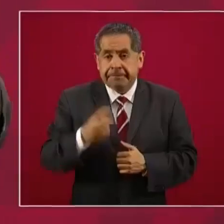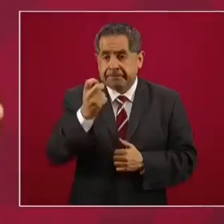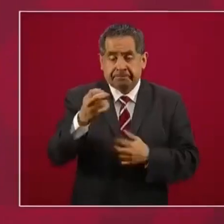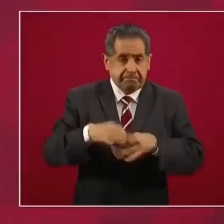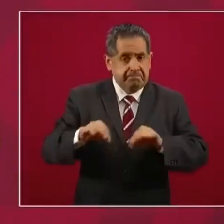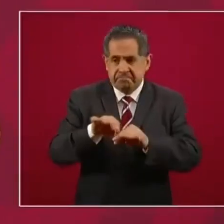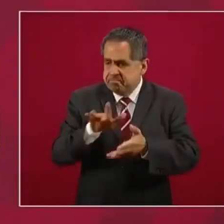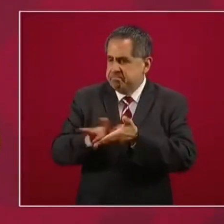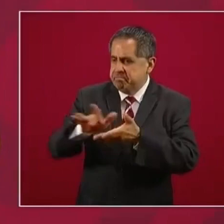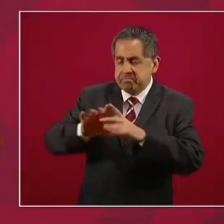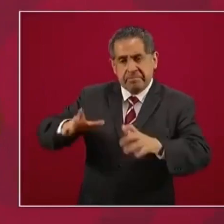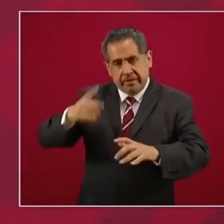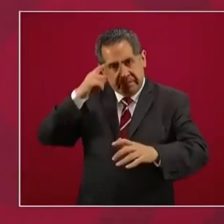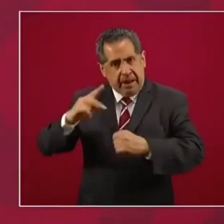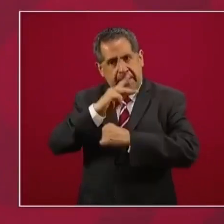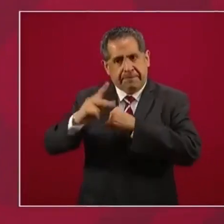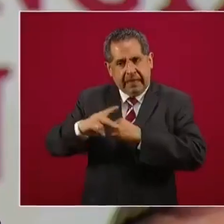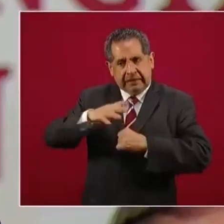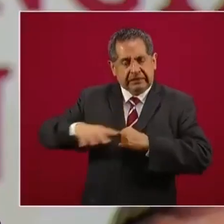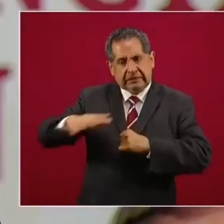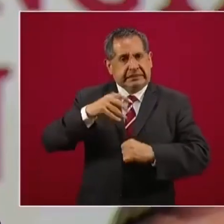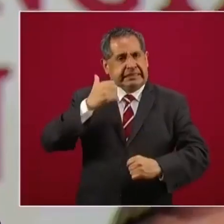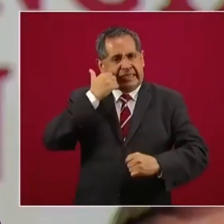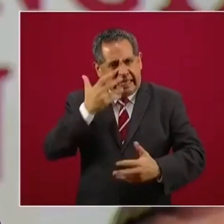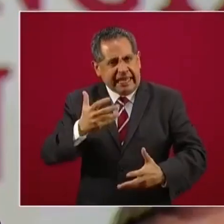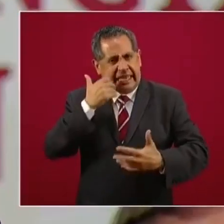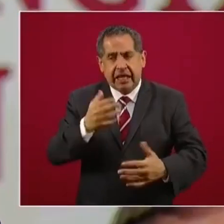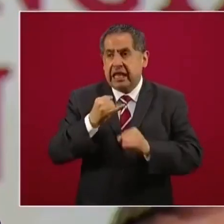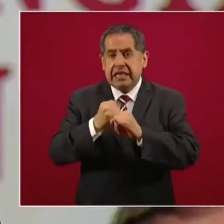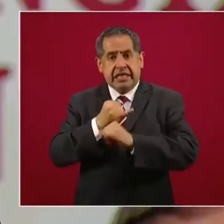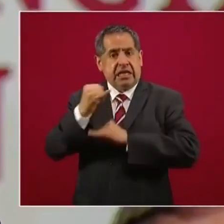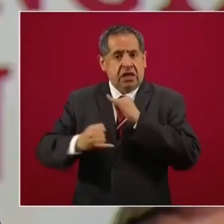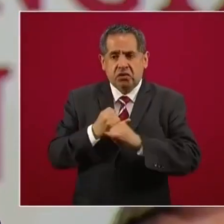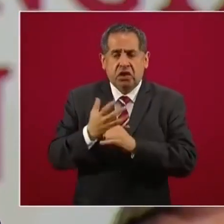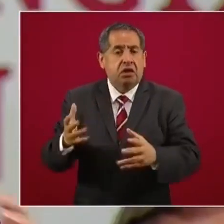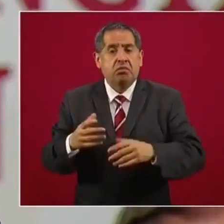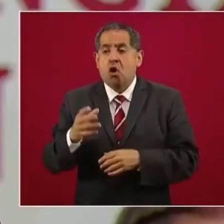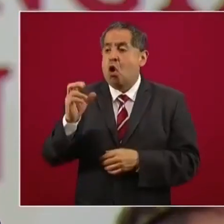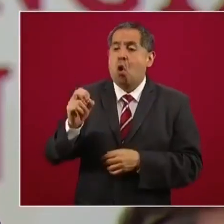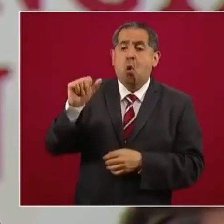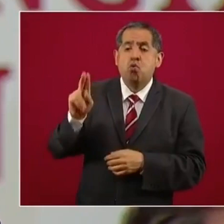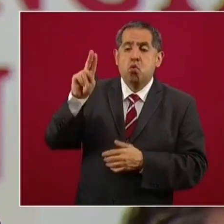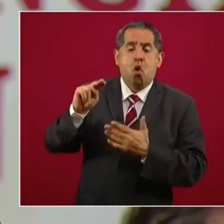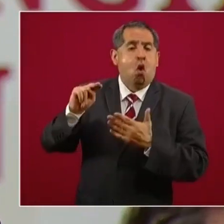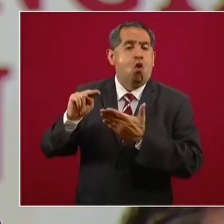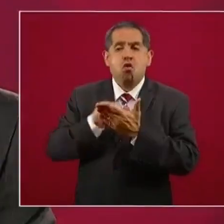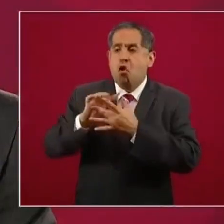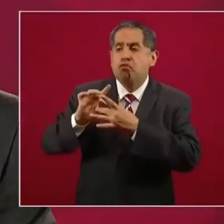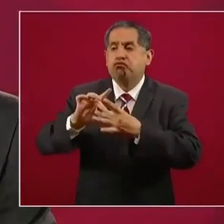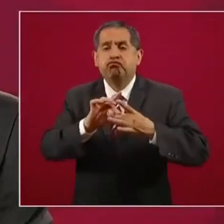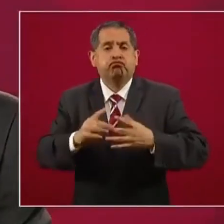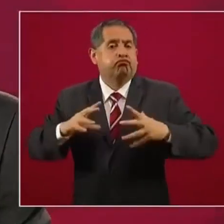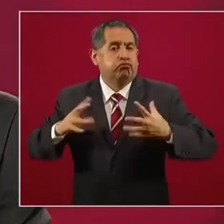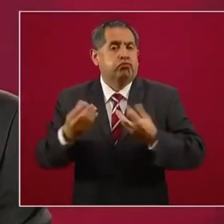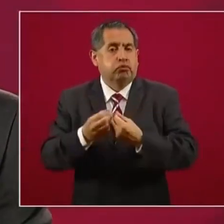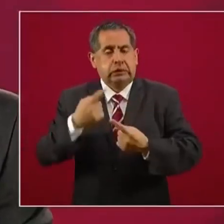que ha impulsado también a las naciones a buscar esto y a los organismos internacionales del sistema de Naciones Unidas a coordinar esfuerzos en